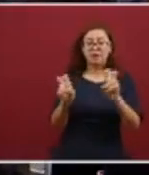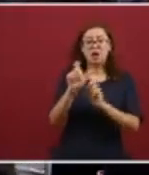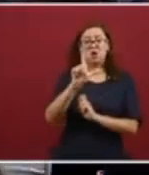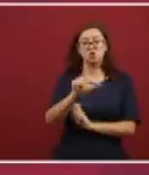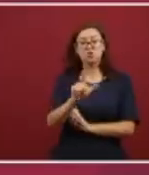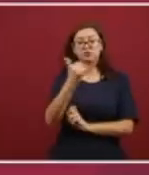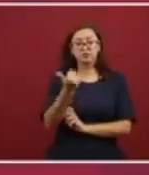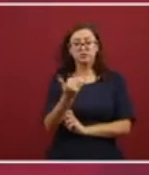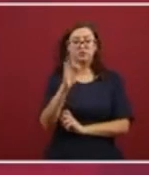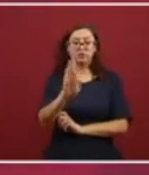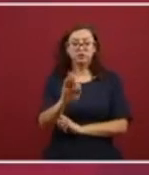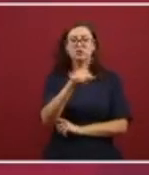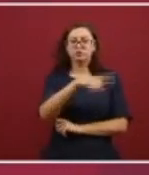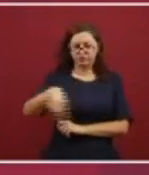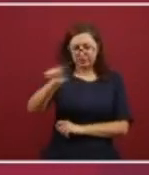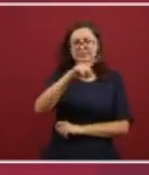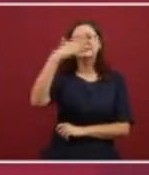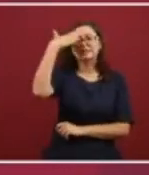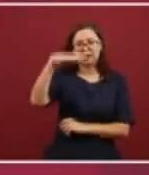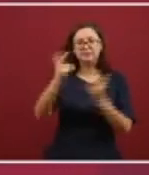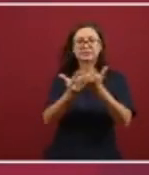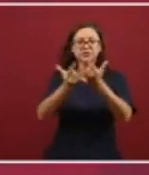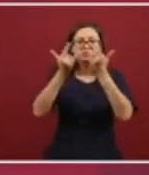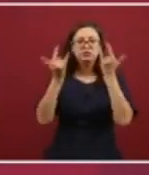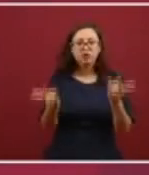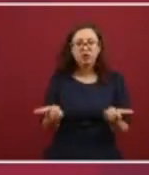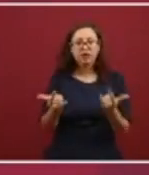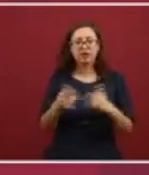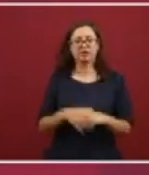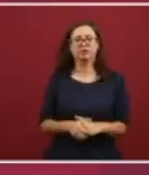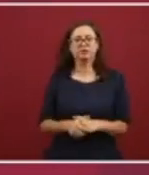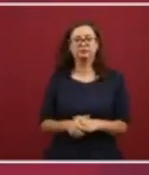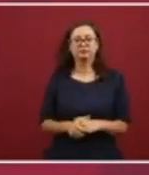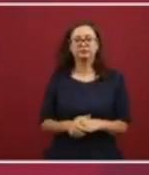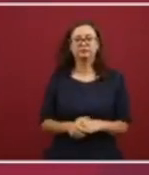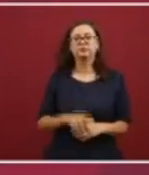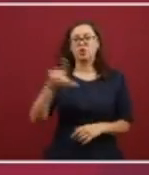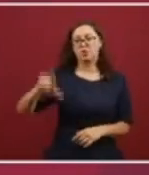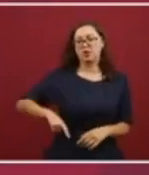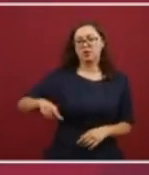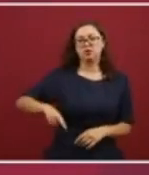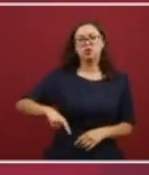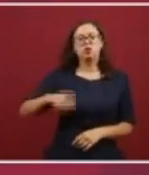Ya saben lo que pasó, de que en el gobierno de Calderón